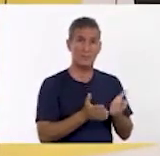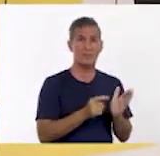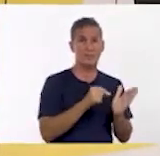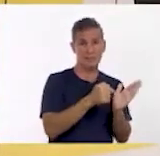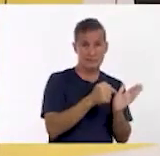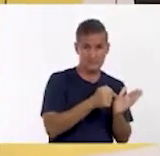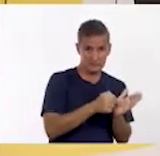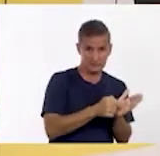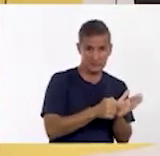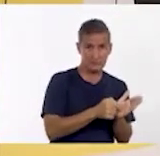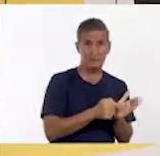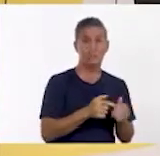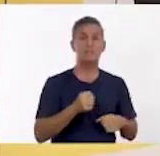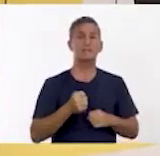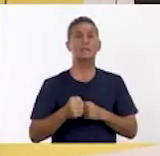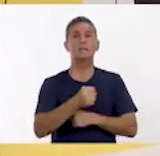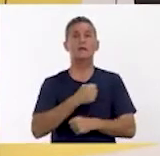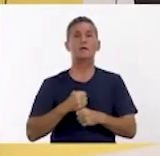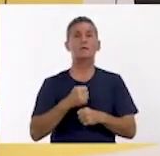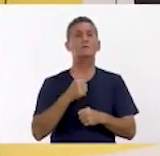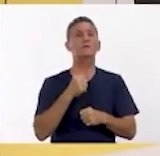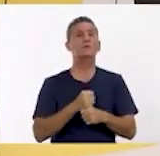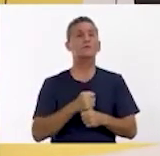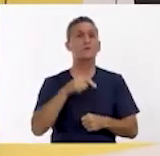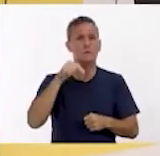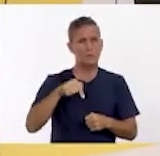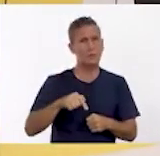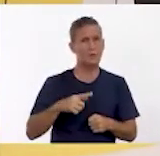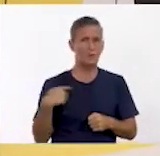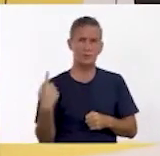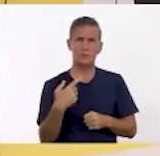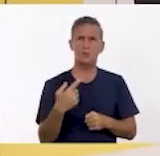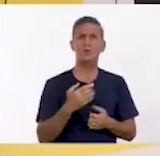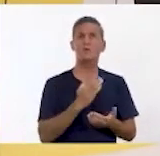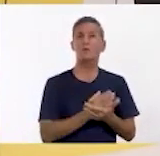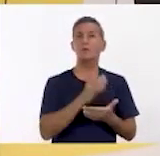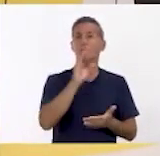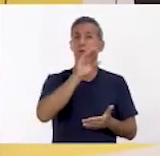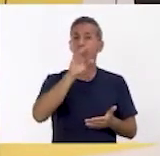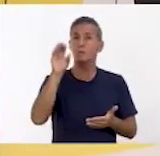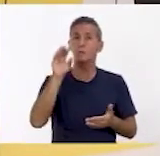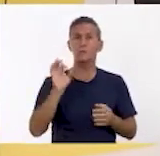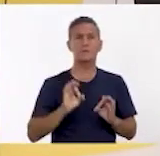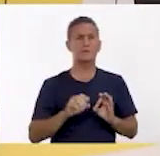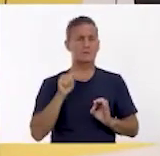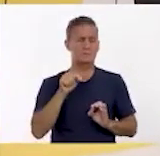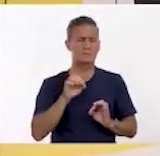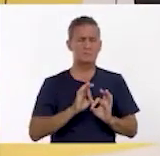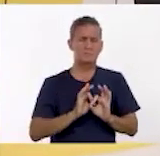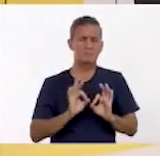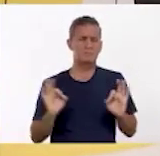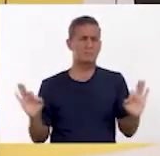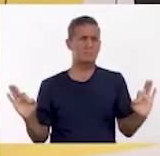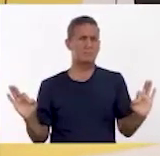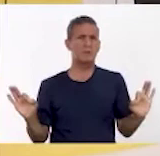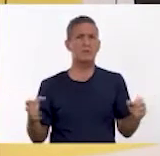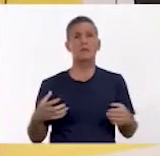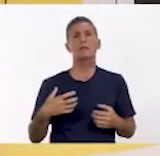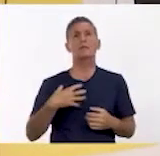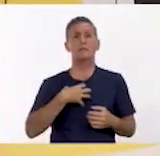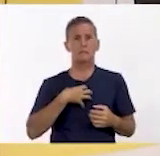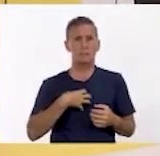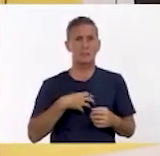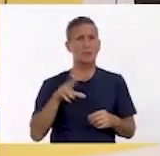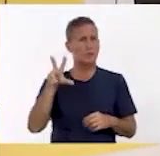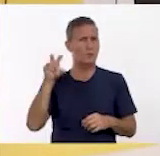es el libro de texto que estamos usando en este momento en nuestras escuelas, hasta que esté el perfeccionamiento, que tengamos